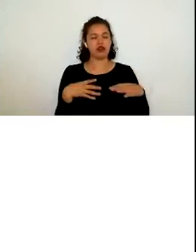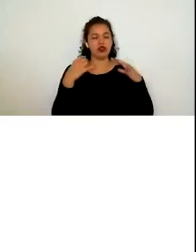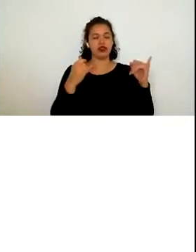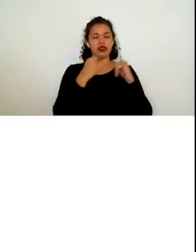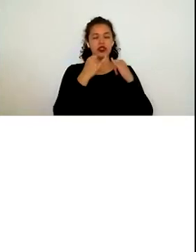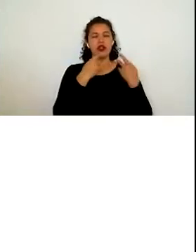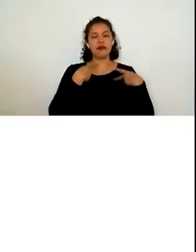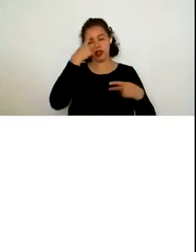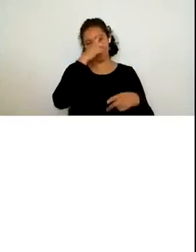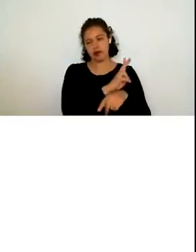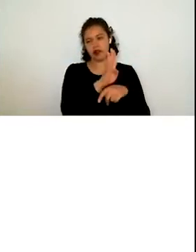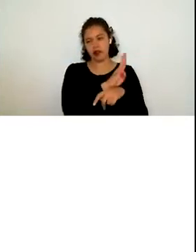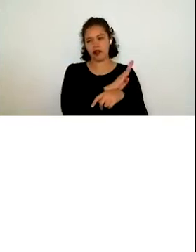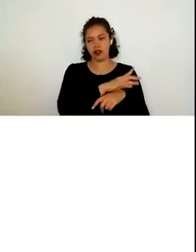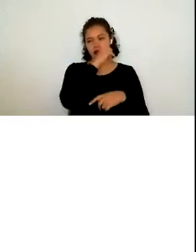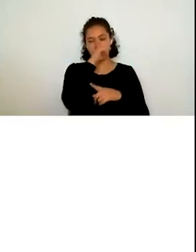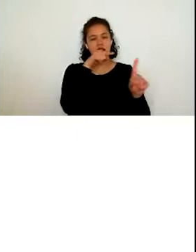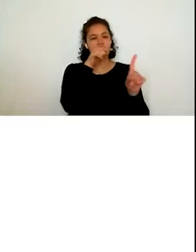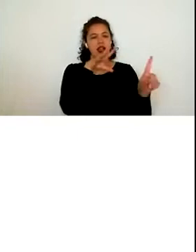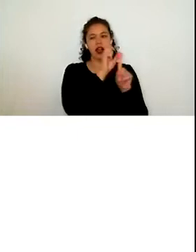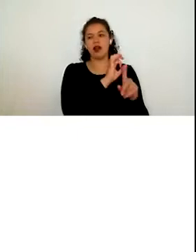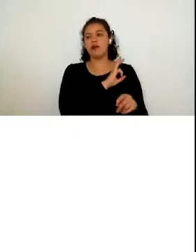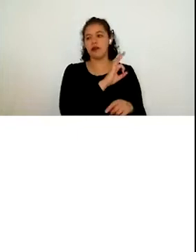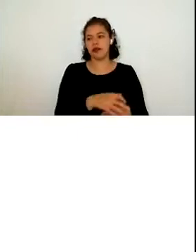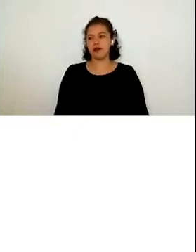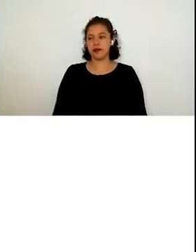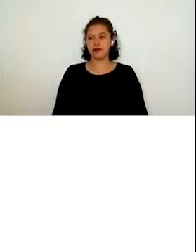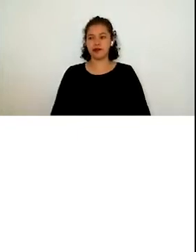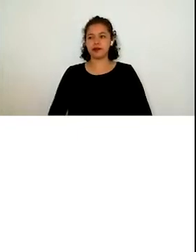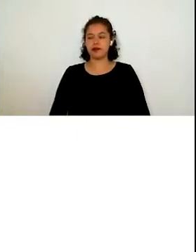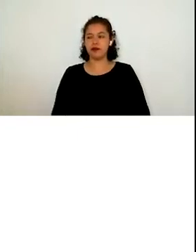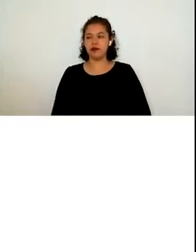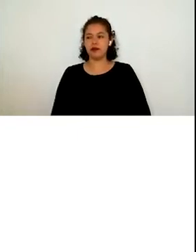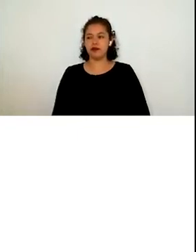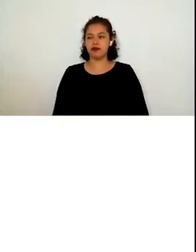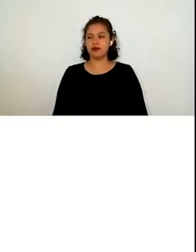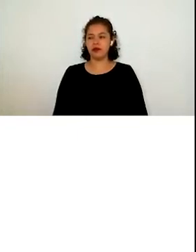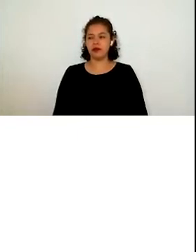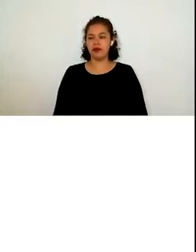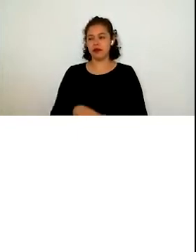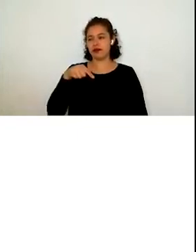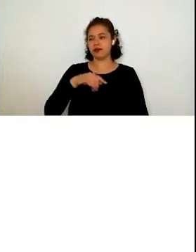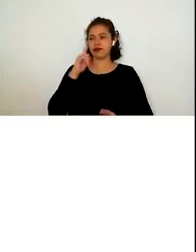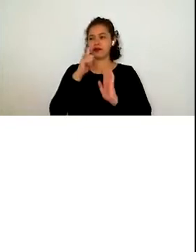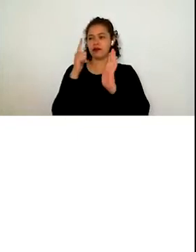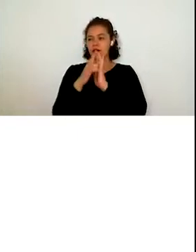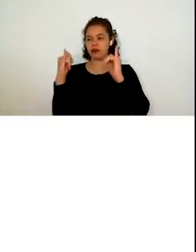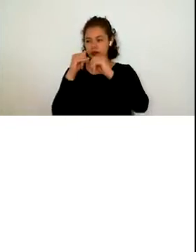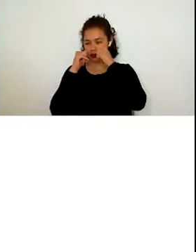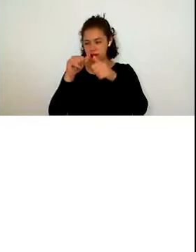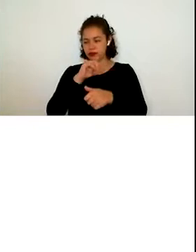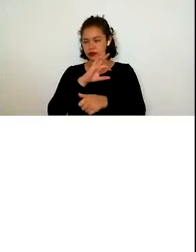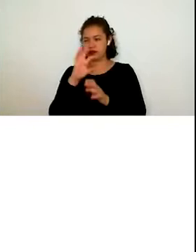cumpla debidamente los fines para los que fue constituida. Nuestra ley de instituciones de asistencia privada lo